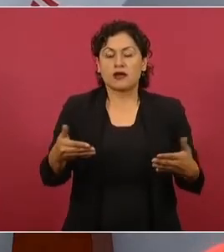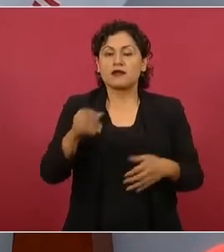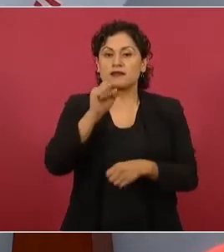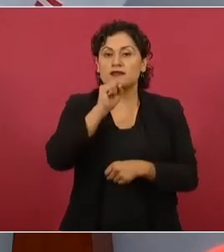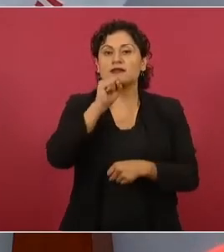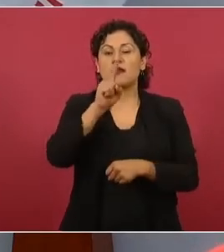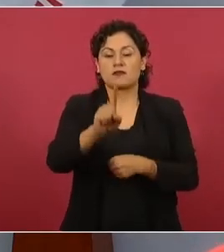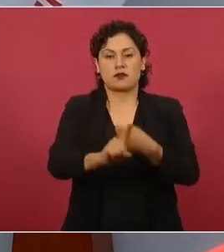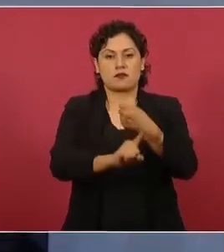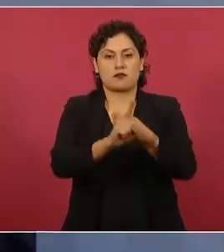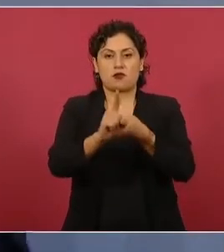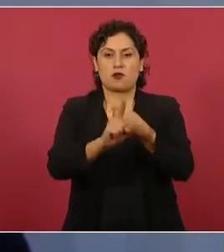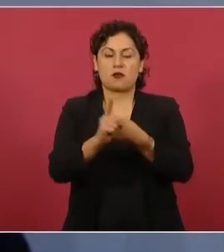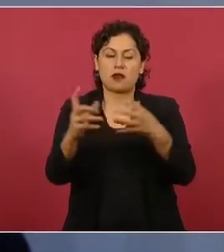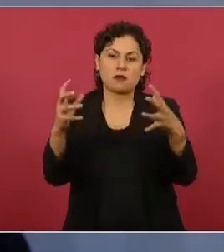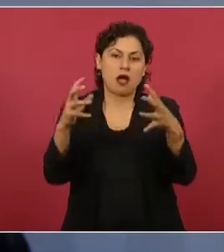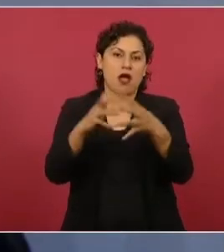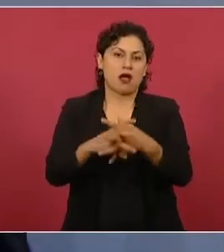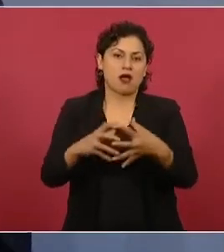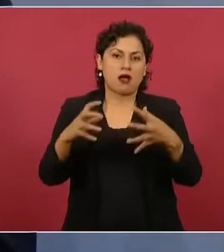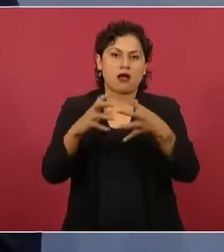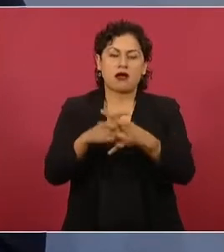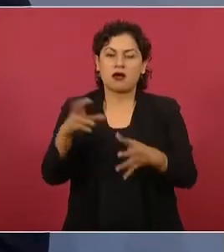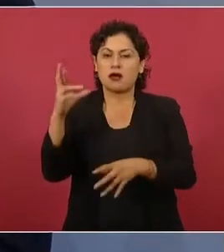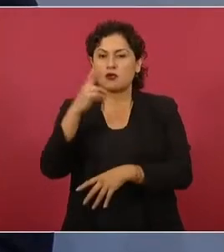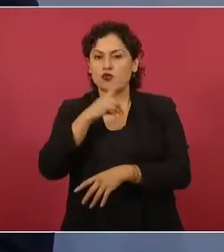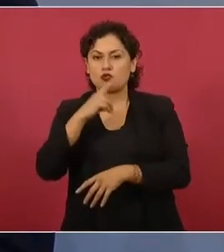la guerra de Rusia y Ucrania.